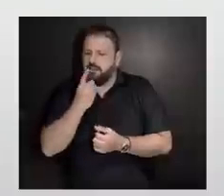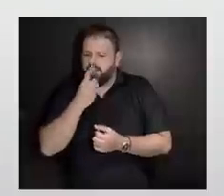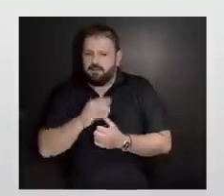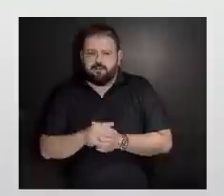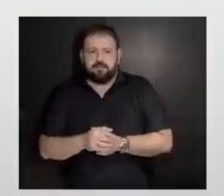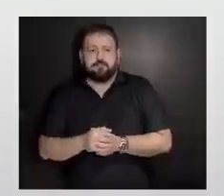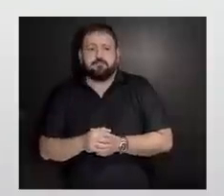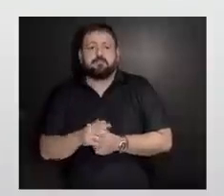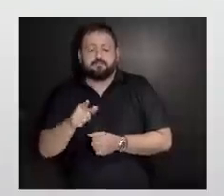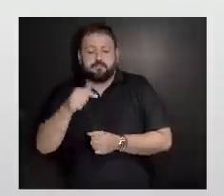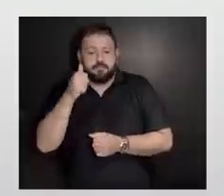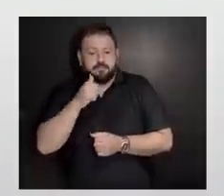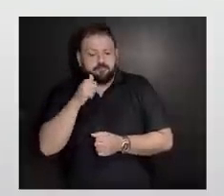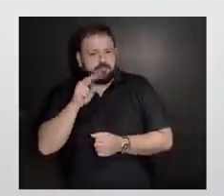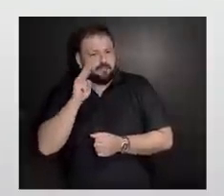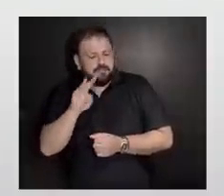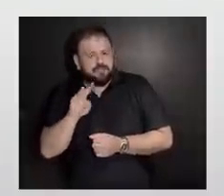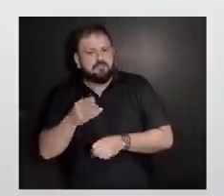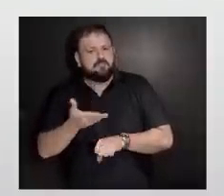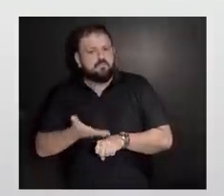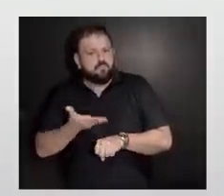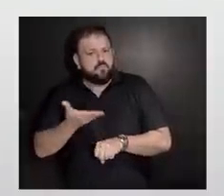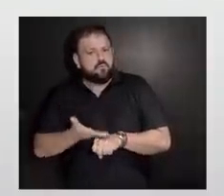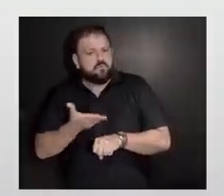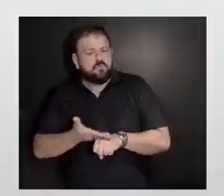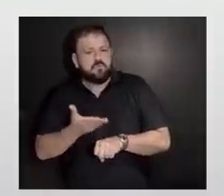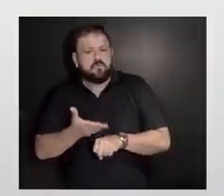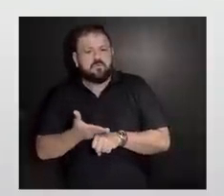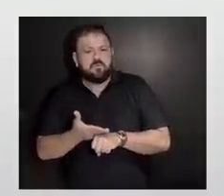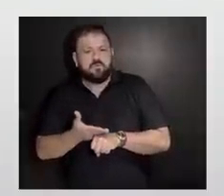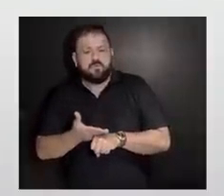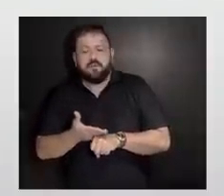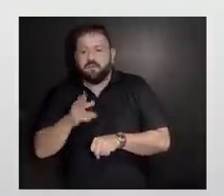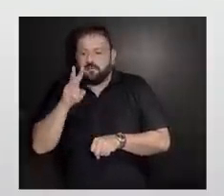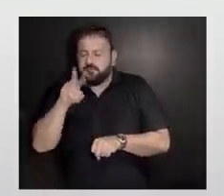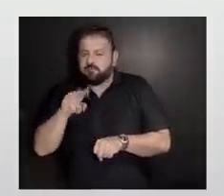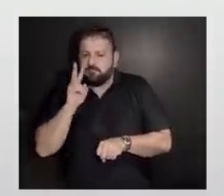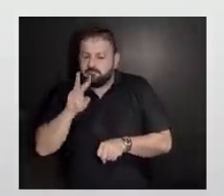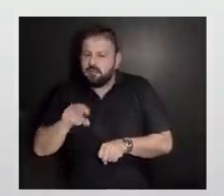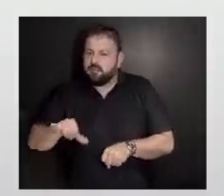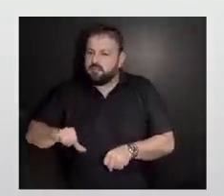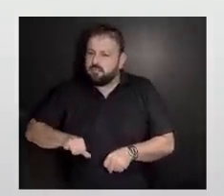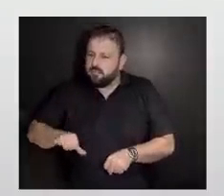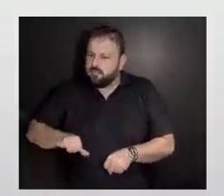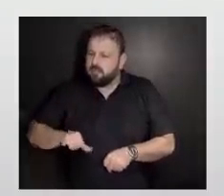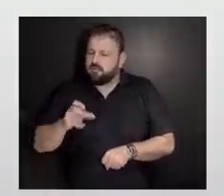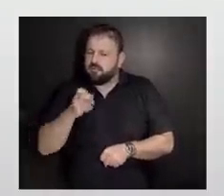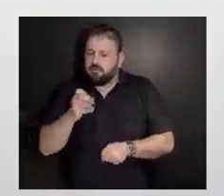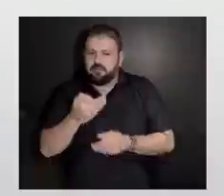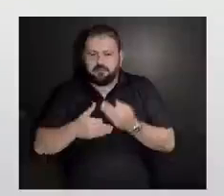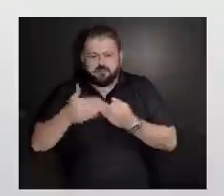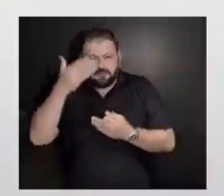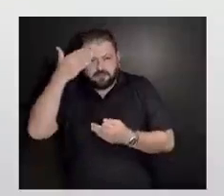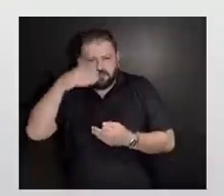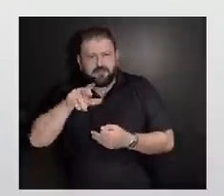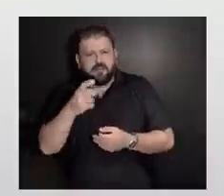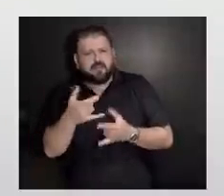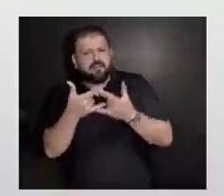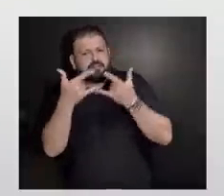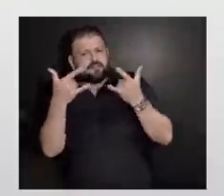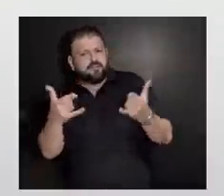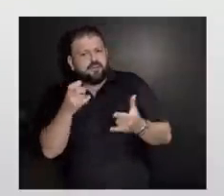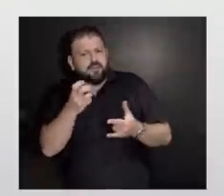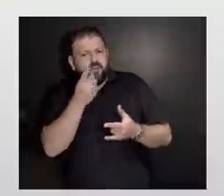Es algo que a nosotros nos pareció como muy como divertido saber ¿cuál es la historia? Porque no